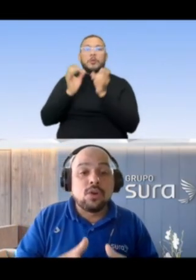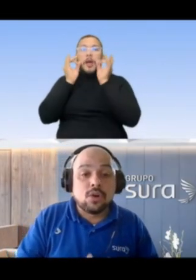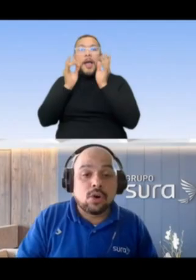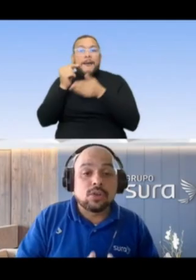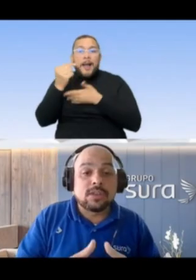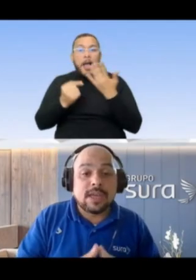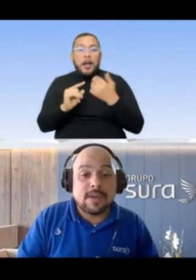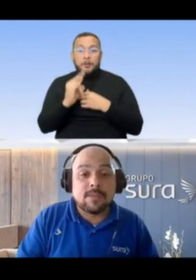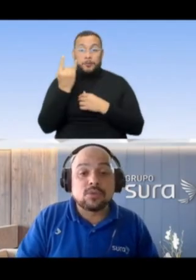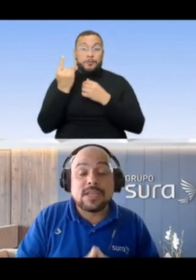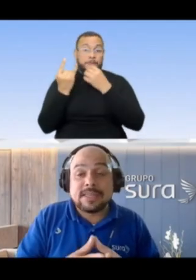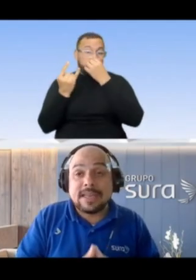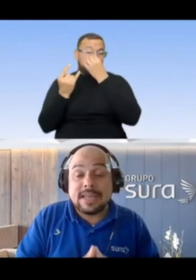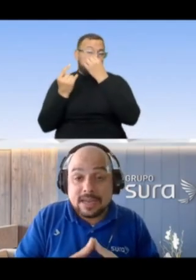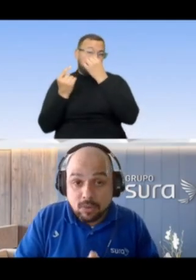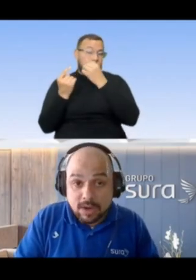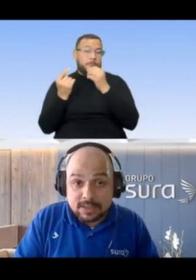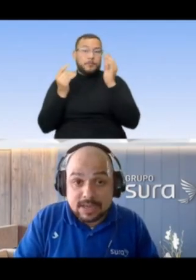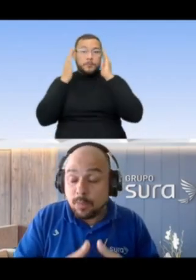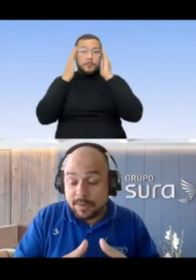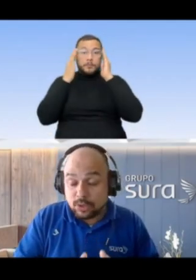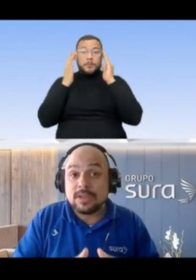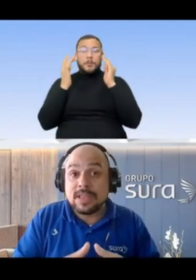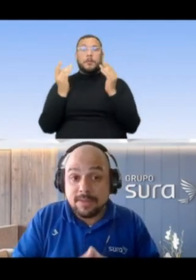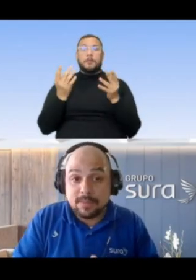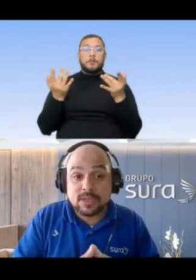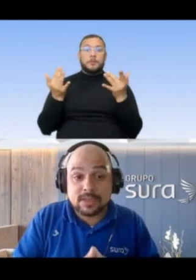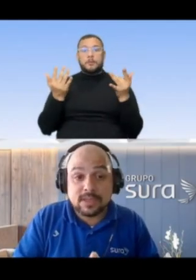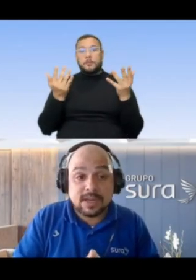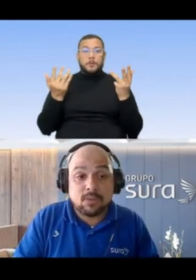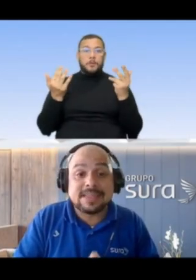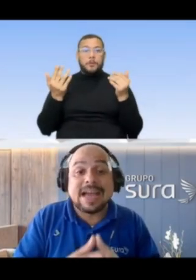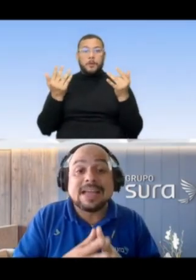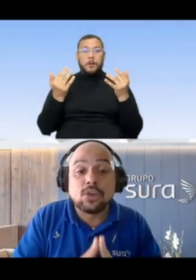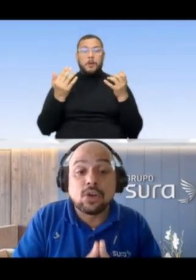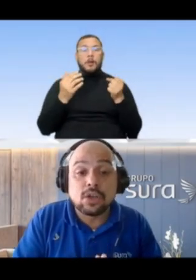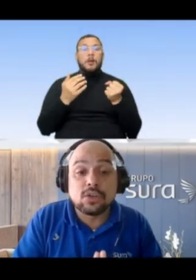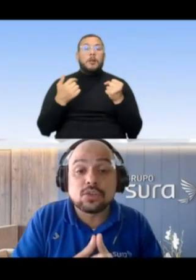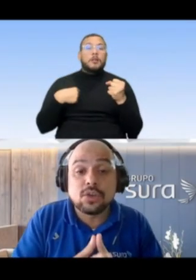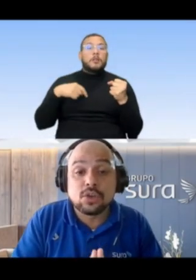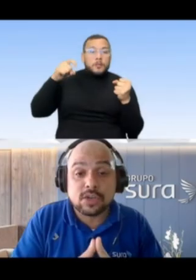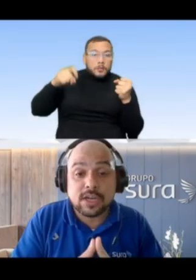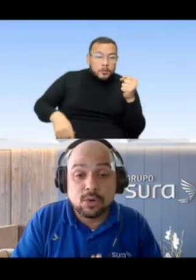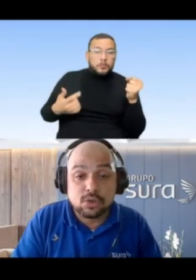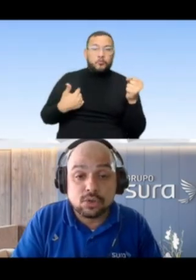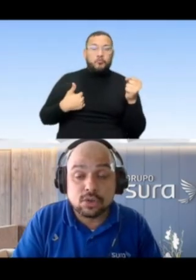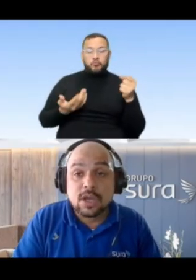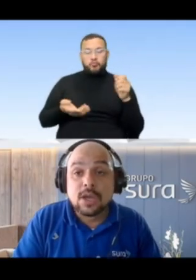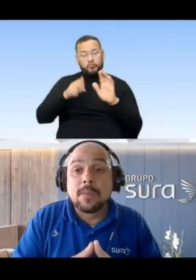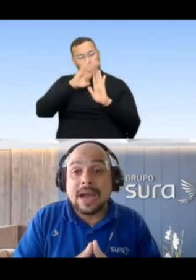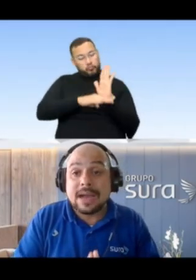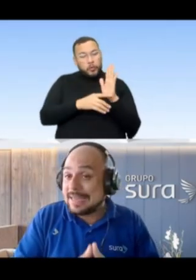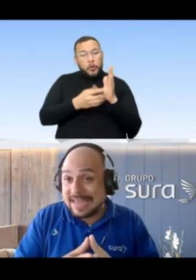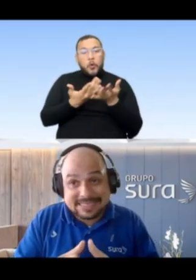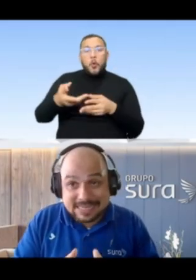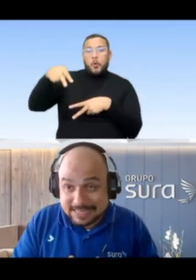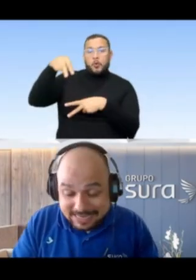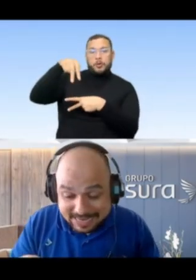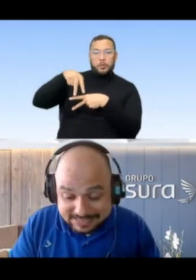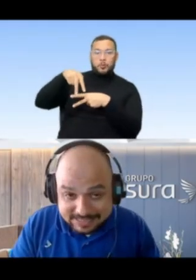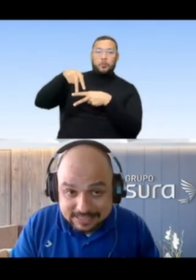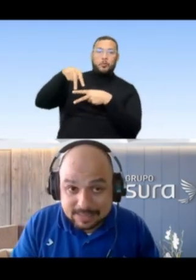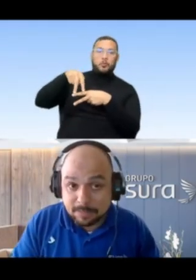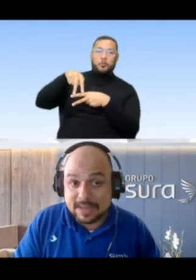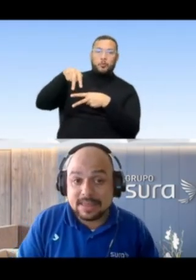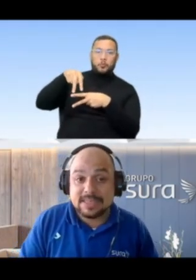Ojo, no debemos de tener en cuenta, debemos de tener en cuenta todos los recursos que